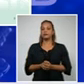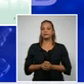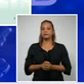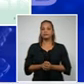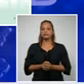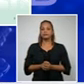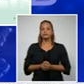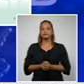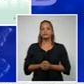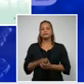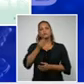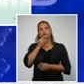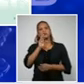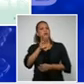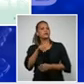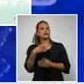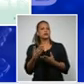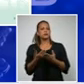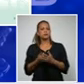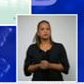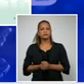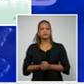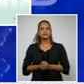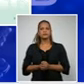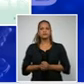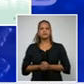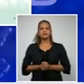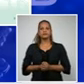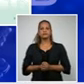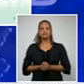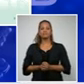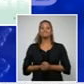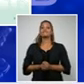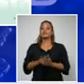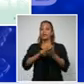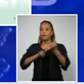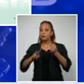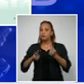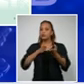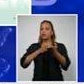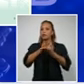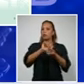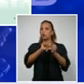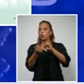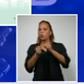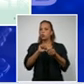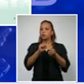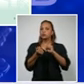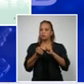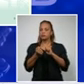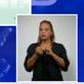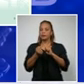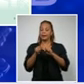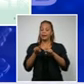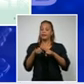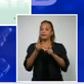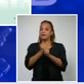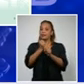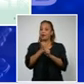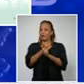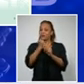Podemos decir que es una provincia que ha mantenido el control. Se sigue trabajando